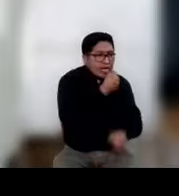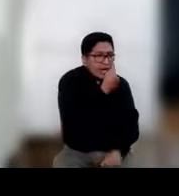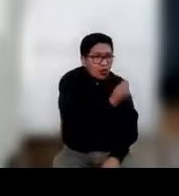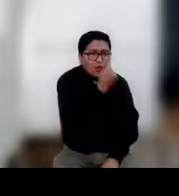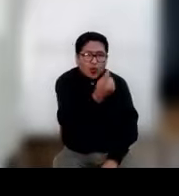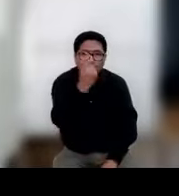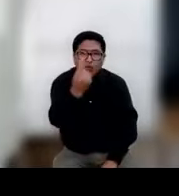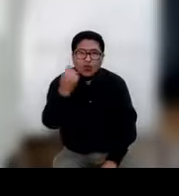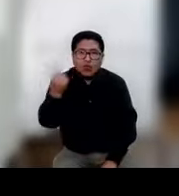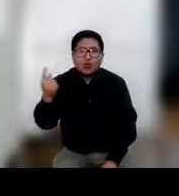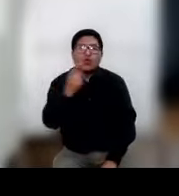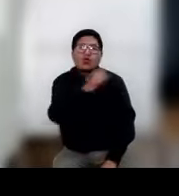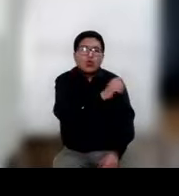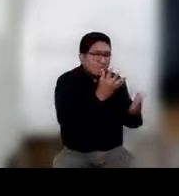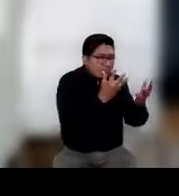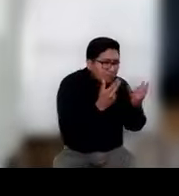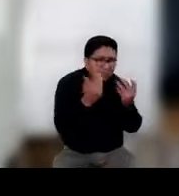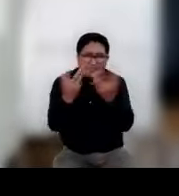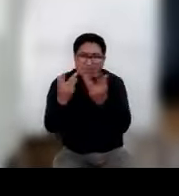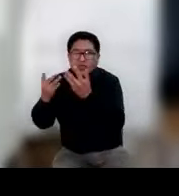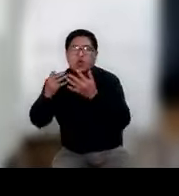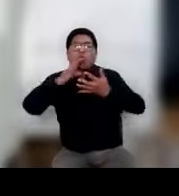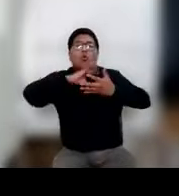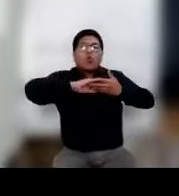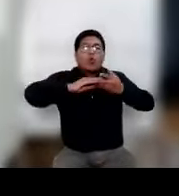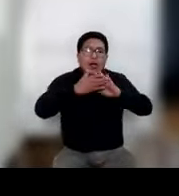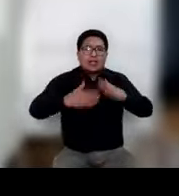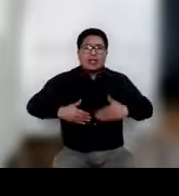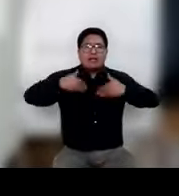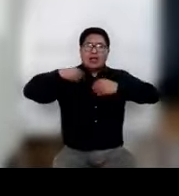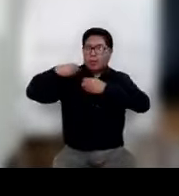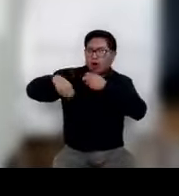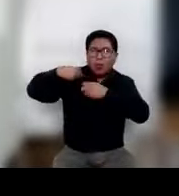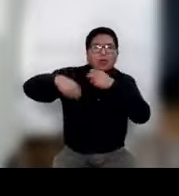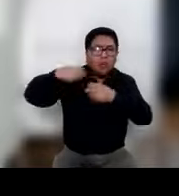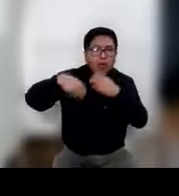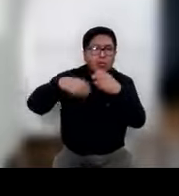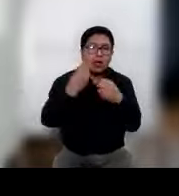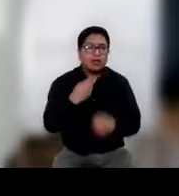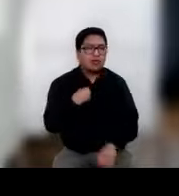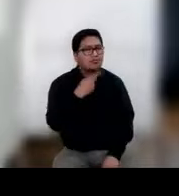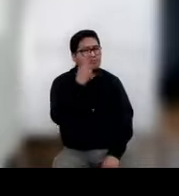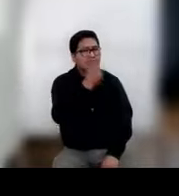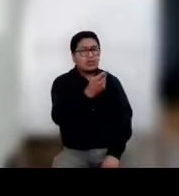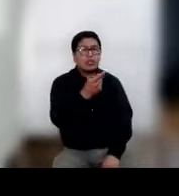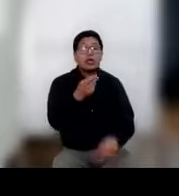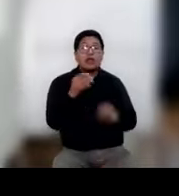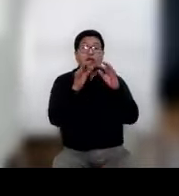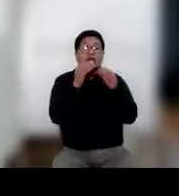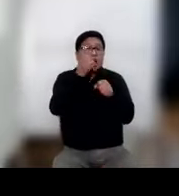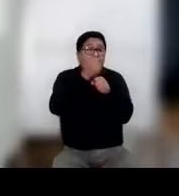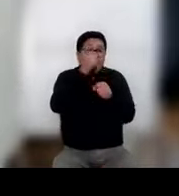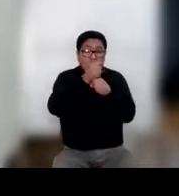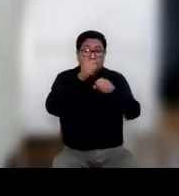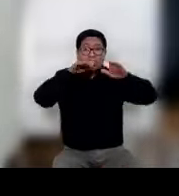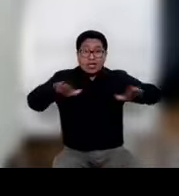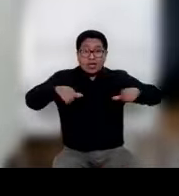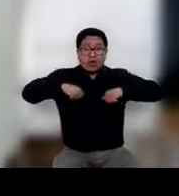vida los problemas familiares porque hay una diversidad de problemas para que el trabajo infantil se produzca